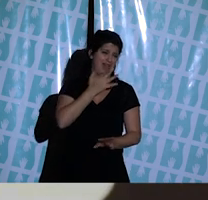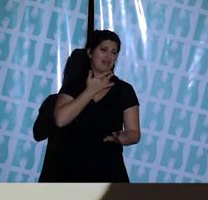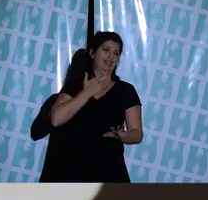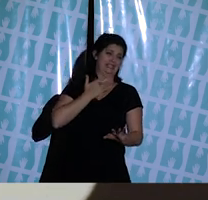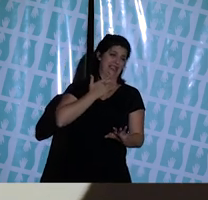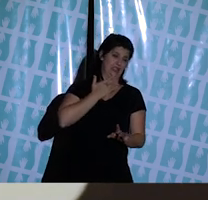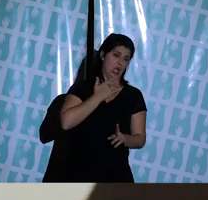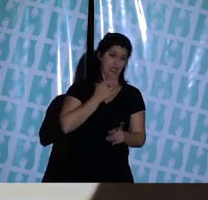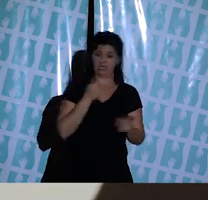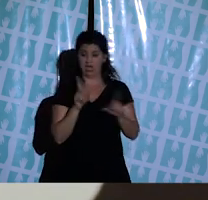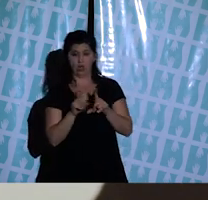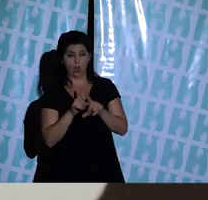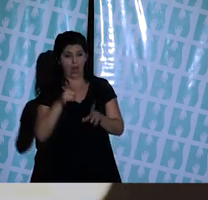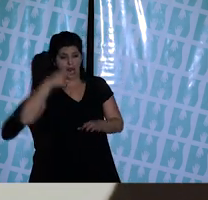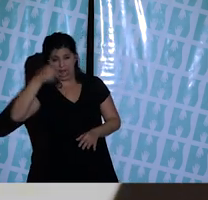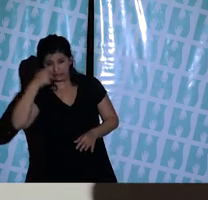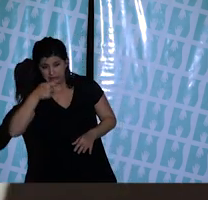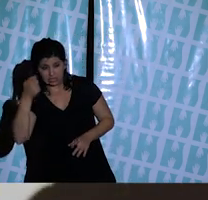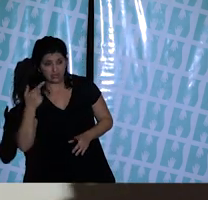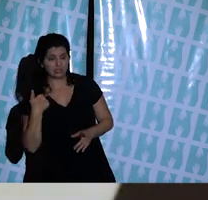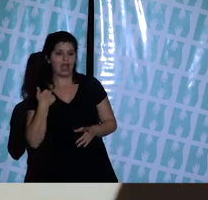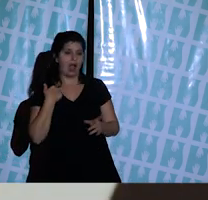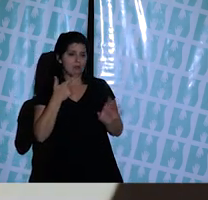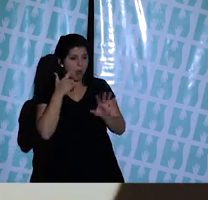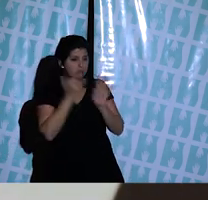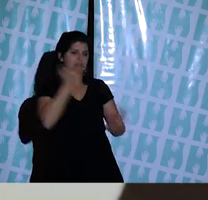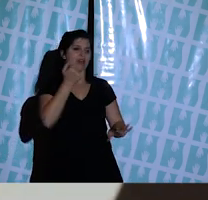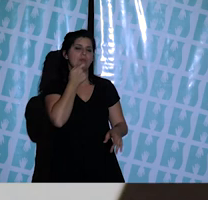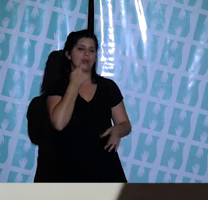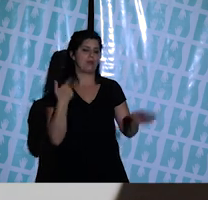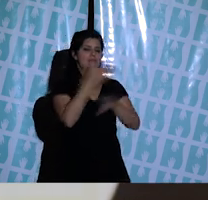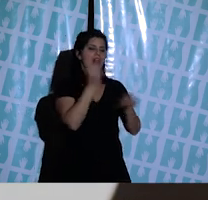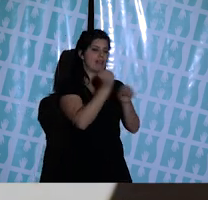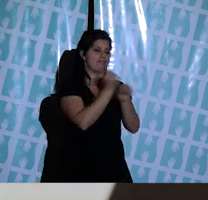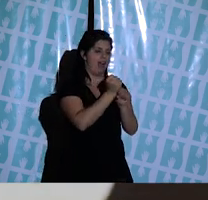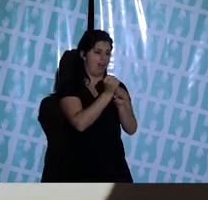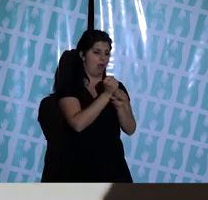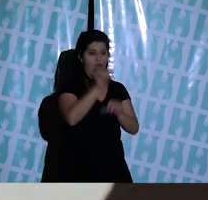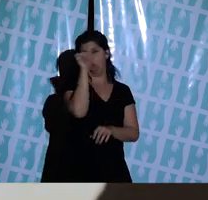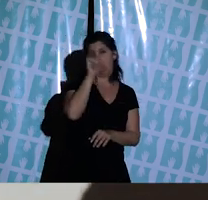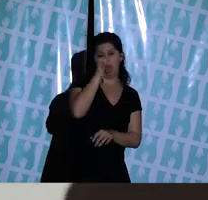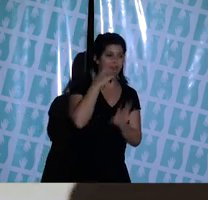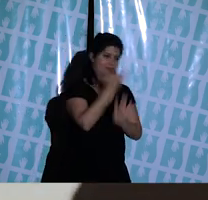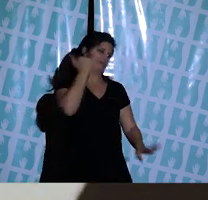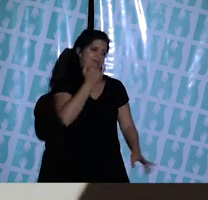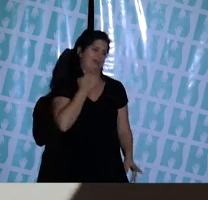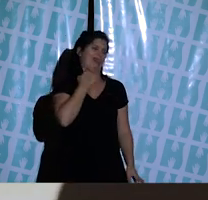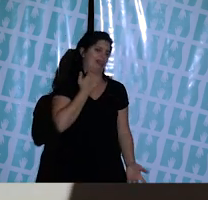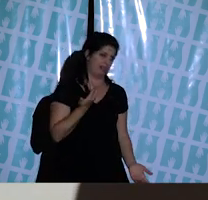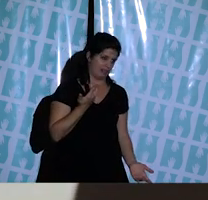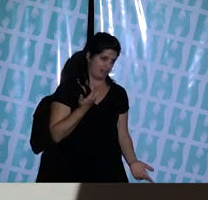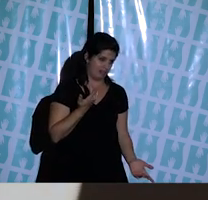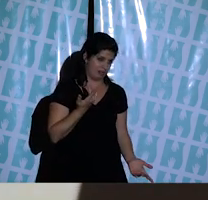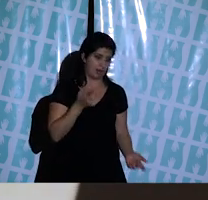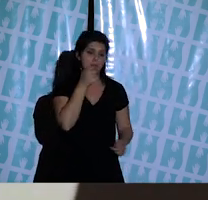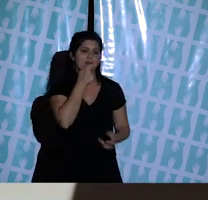la cocaína y al alcohol, porque un alcohólico va al trabajo y dice, está chupado, sanción. No puede venir a trabajar así. Pero un fumador, si tiene mal